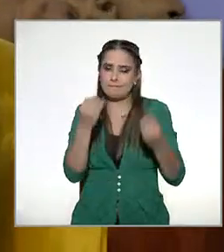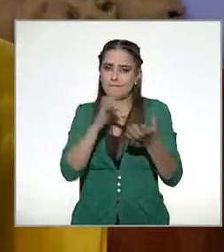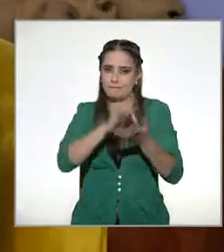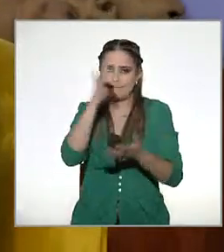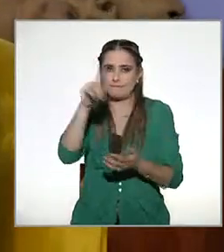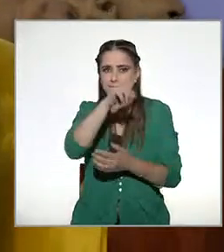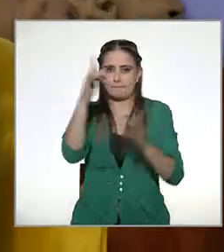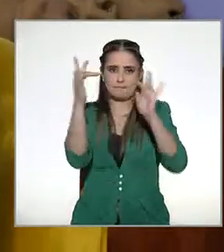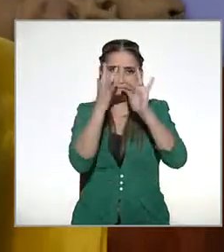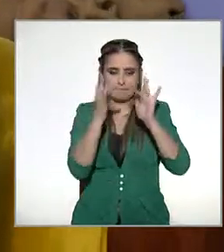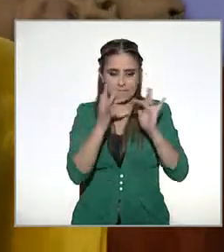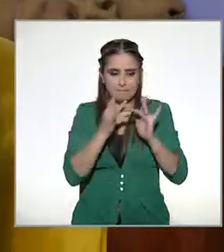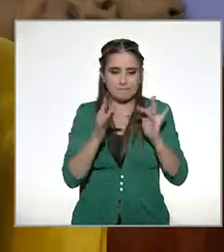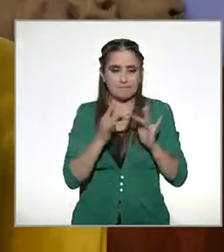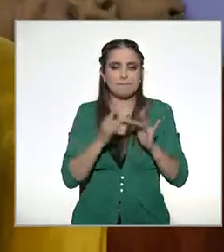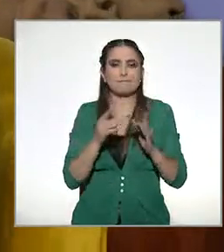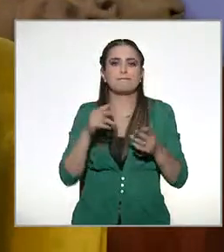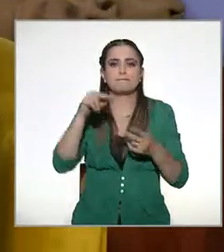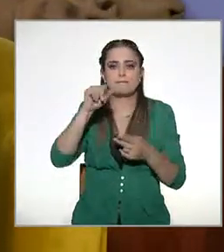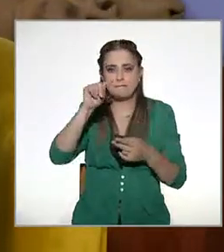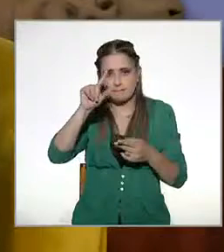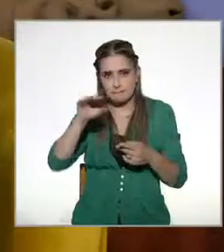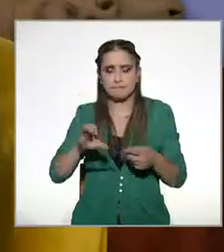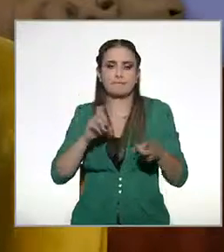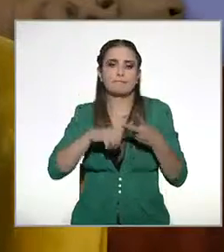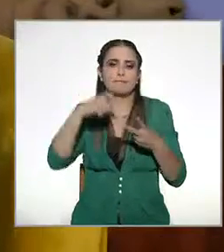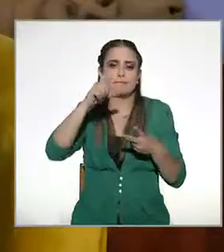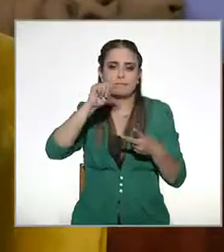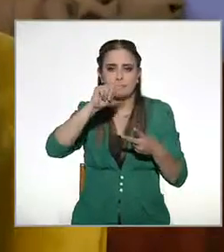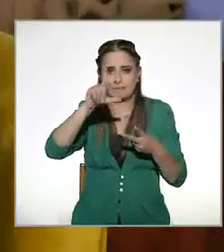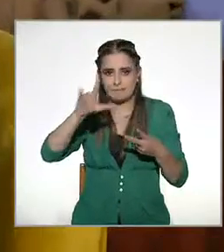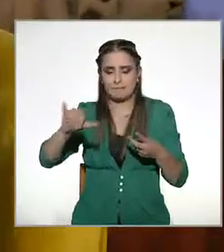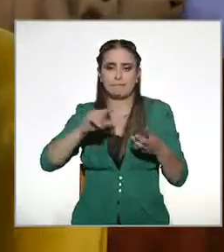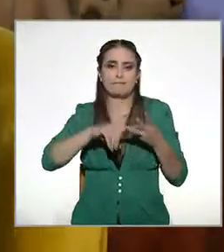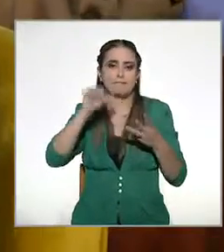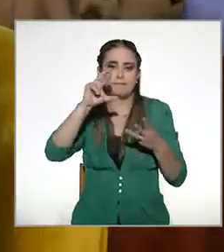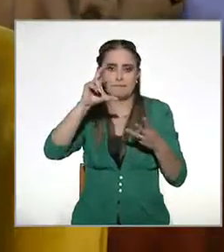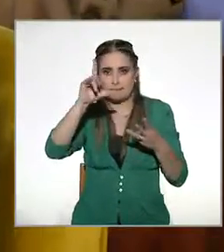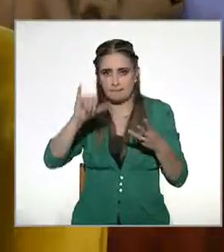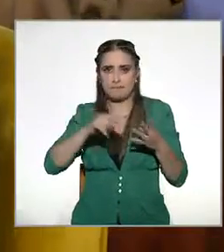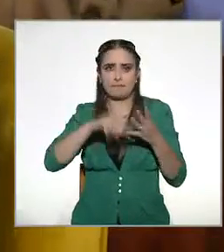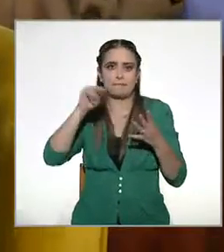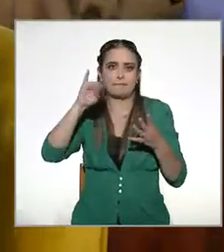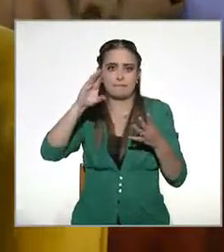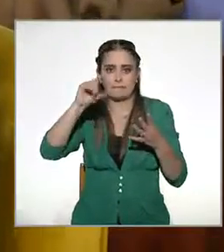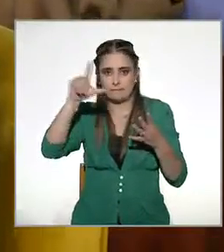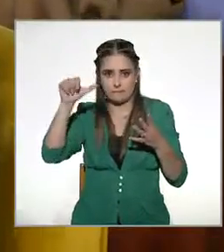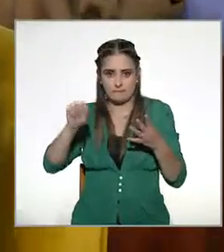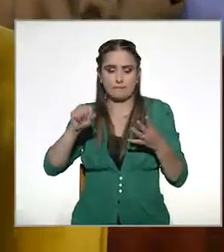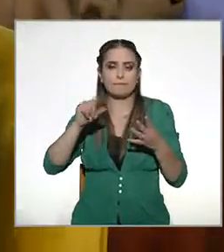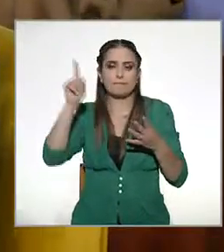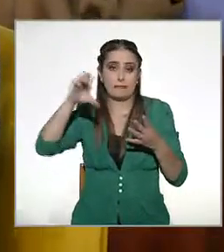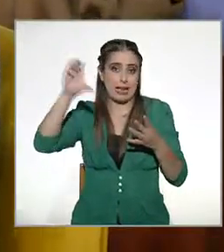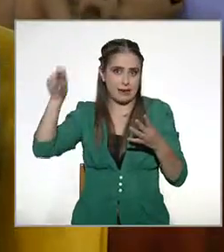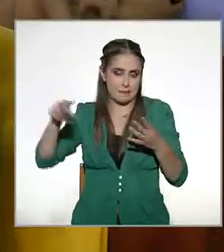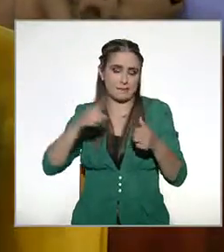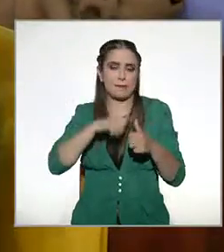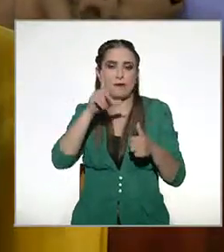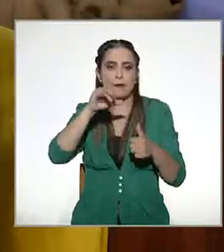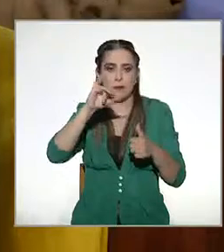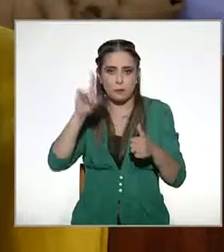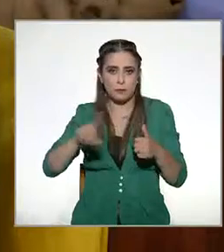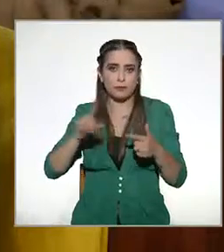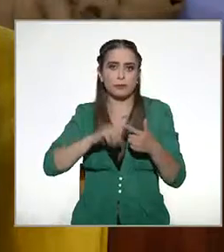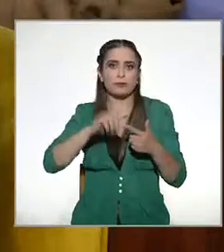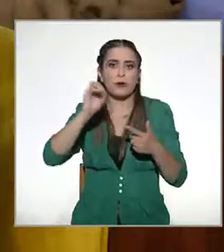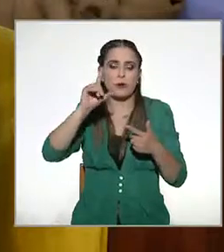redes a Natles Santiago a Rosy Villalobos a Quetzali Luna a Araceli Verona a Nicolás Hernán que nos ve desde Cancún a Luz María Aguilar a Monserrate